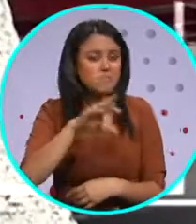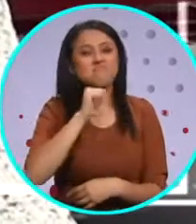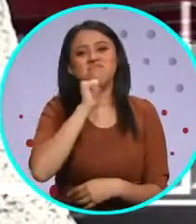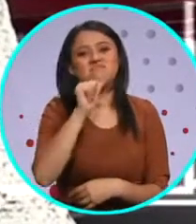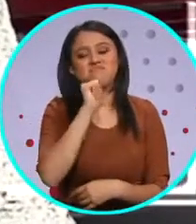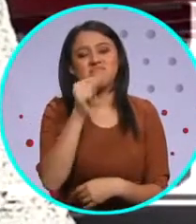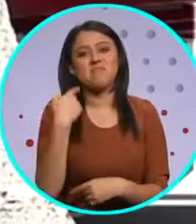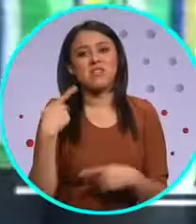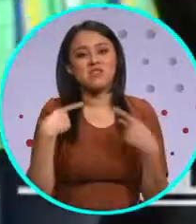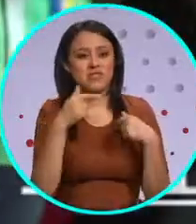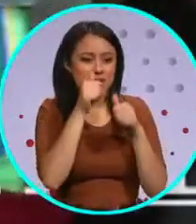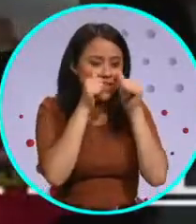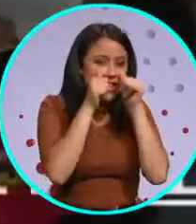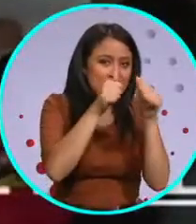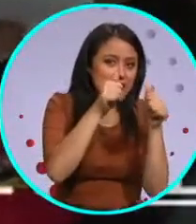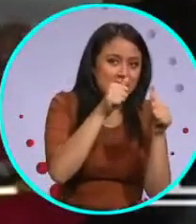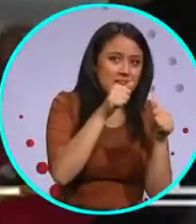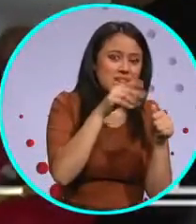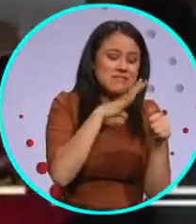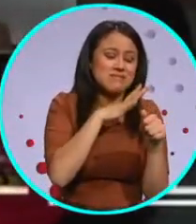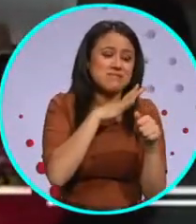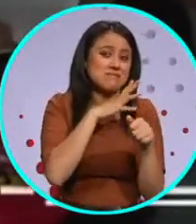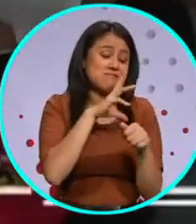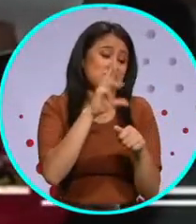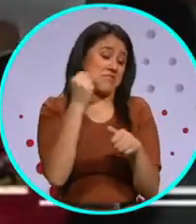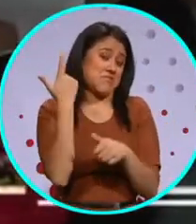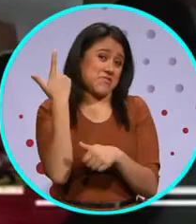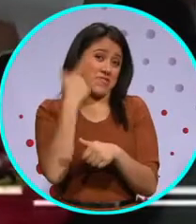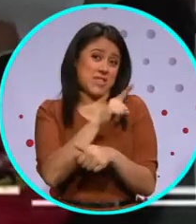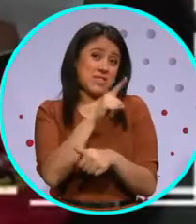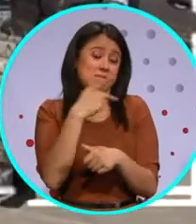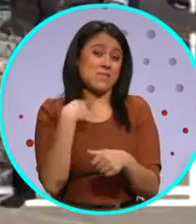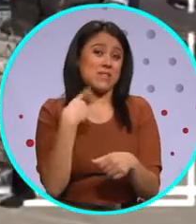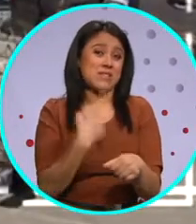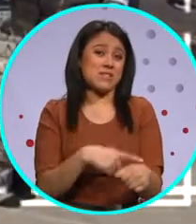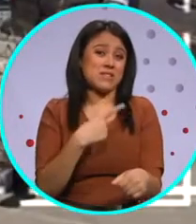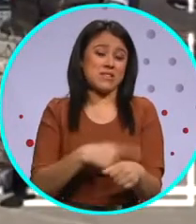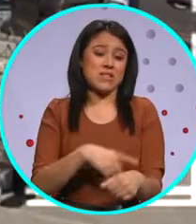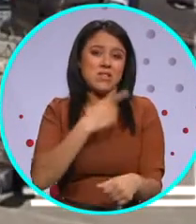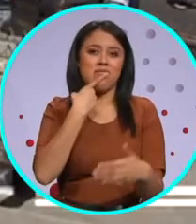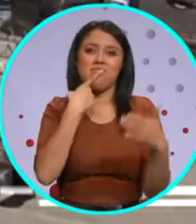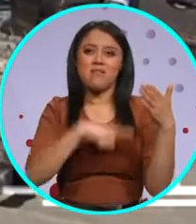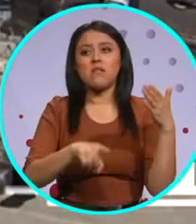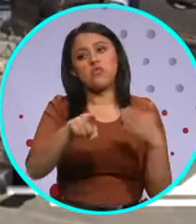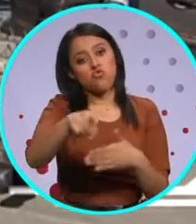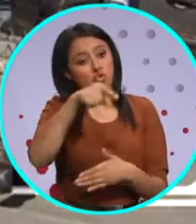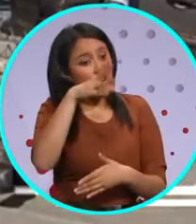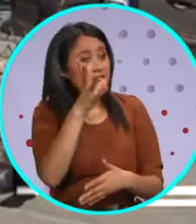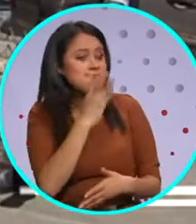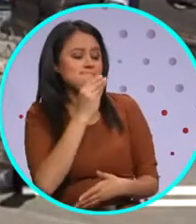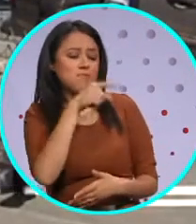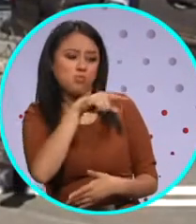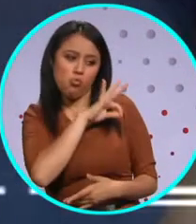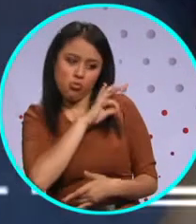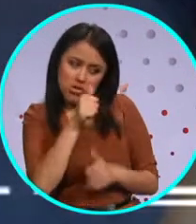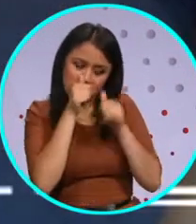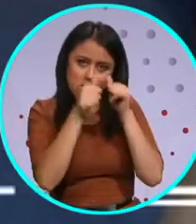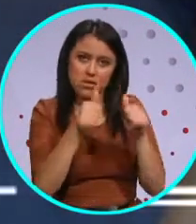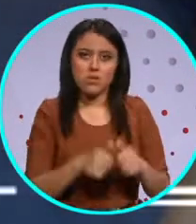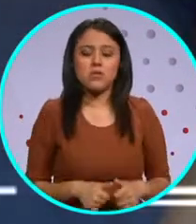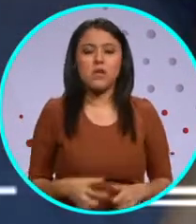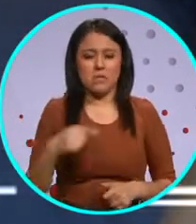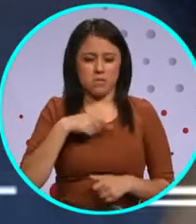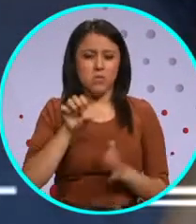a ser atendidos los pacientes son en condiciones poco humanas y si los enfermos se quejan les condiciona en su estancia para ser tratados me